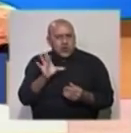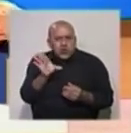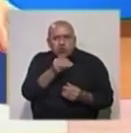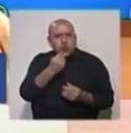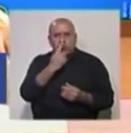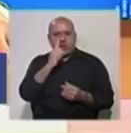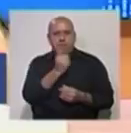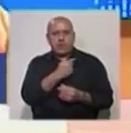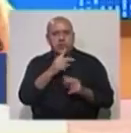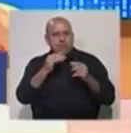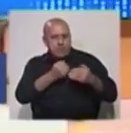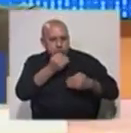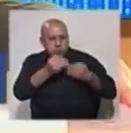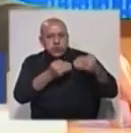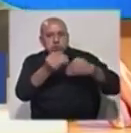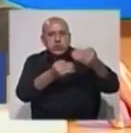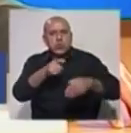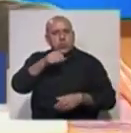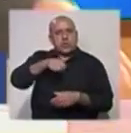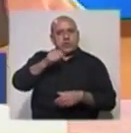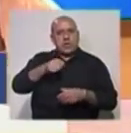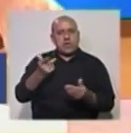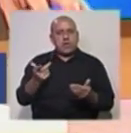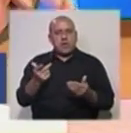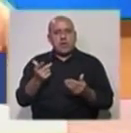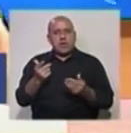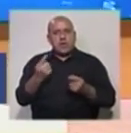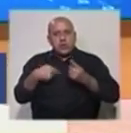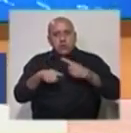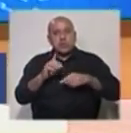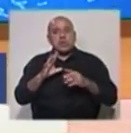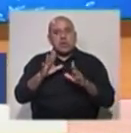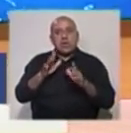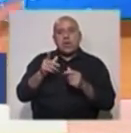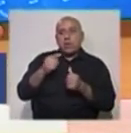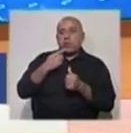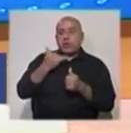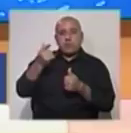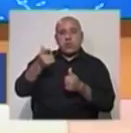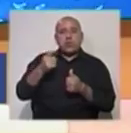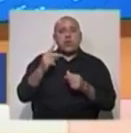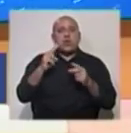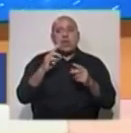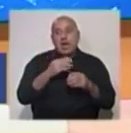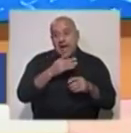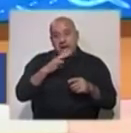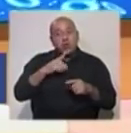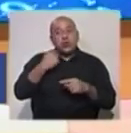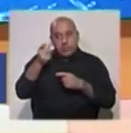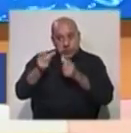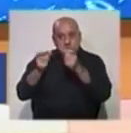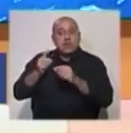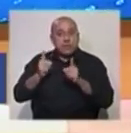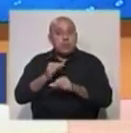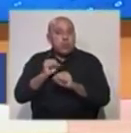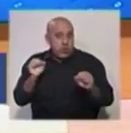asimétrico con el trámite del proceso que involucra a figuras de la derecha. Se ha dicho, no, pero